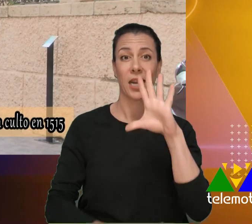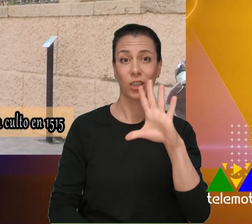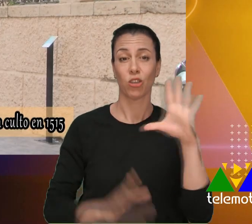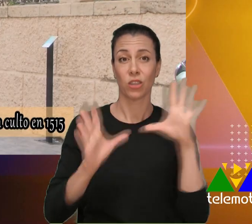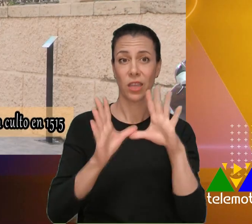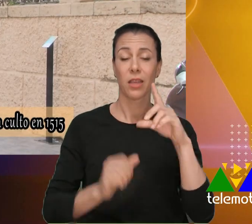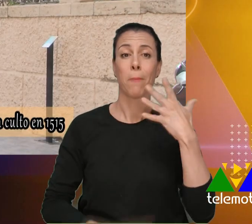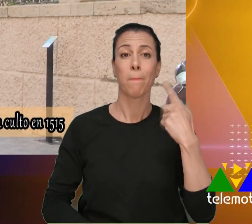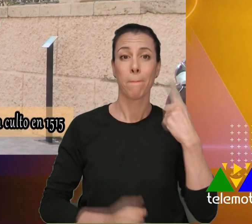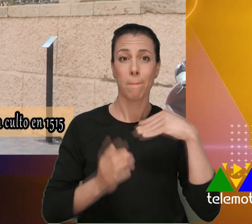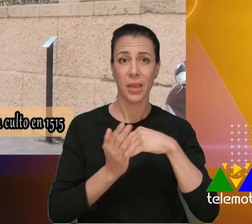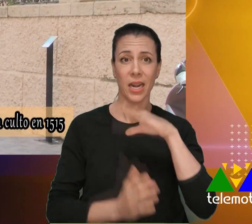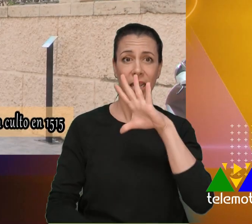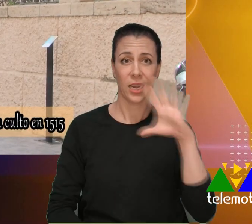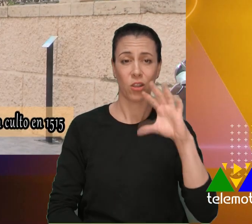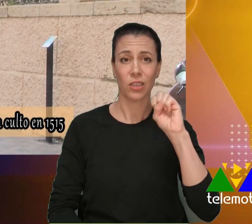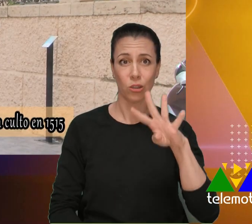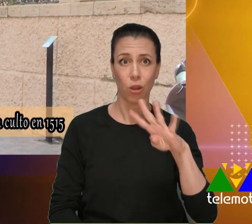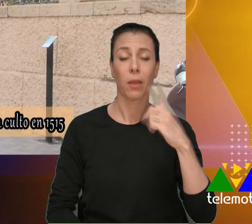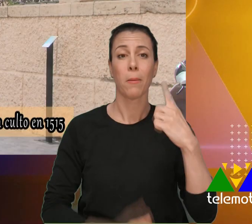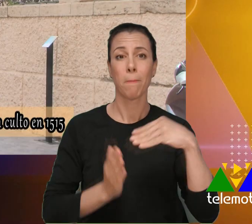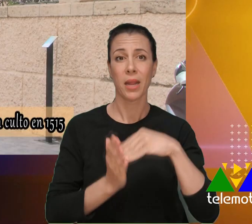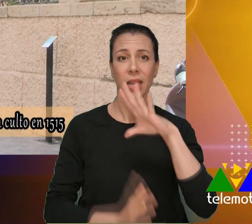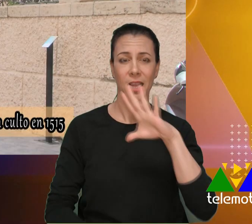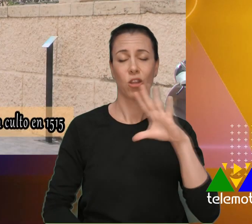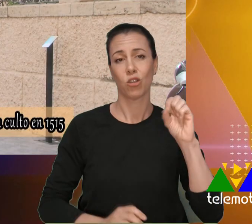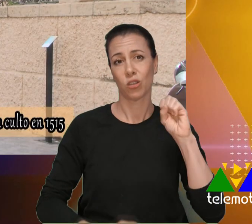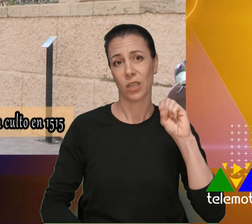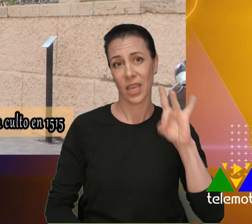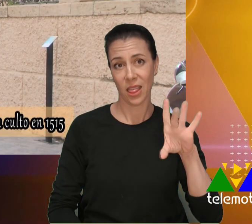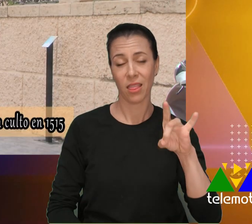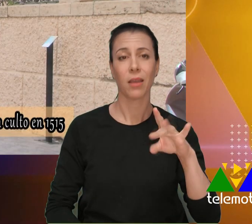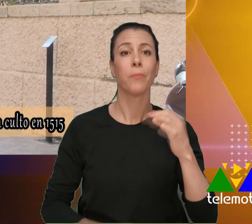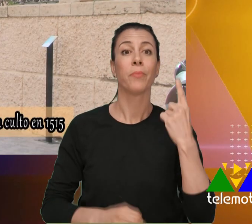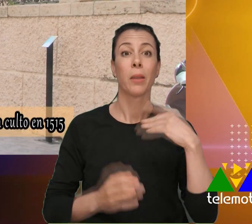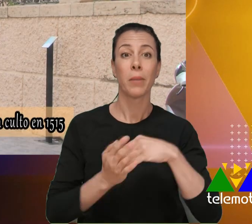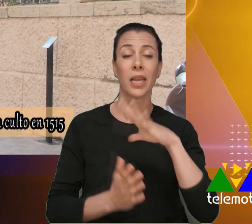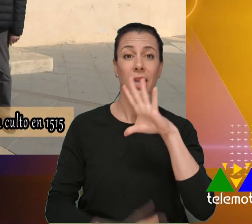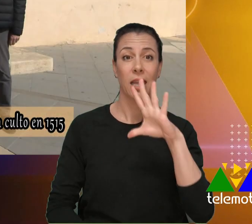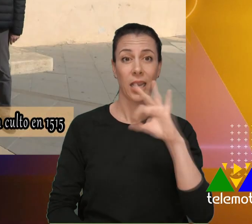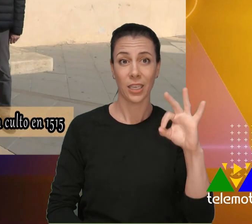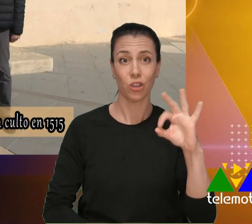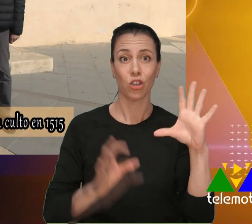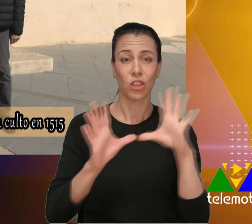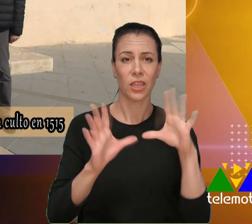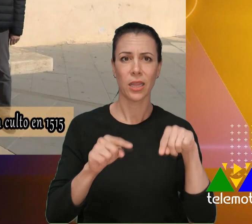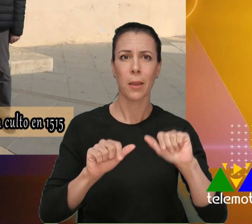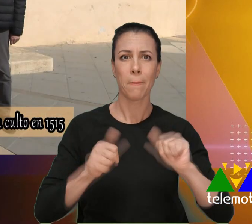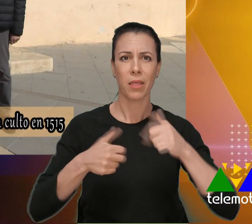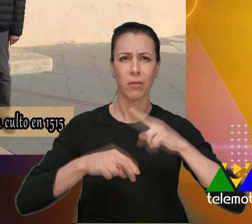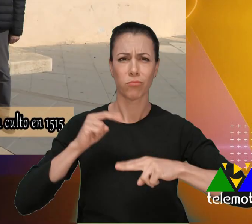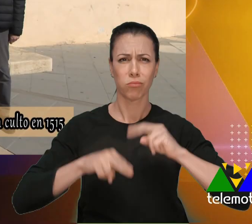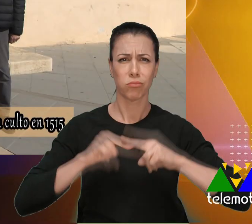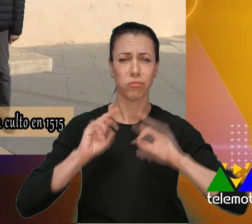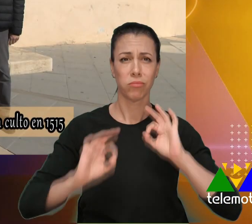1514, 1515. 1510, cuando se empieza la construcción de esta edificación totalmente